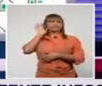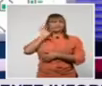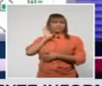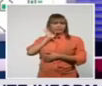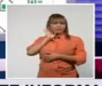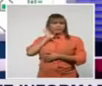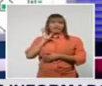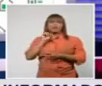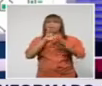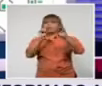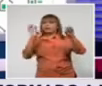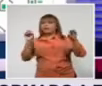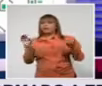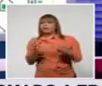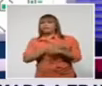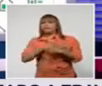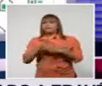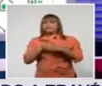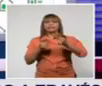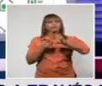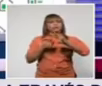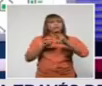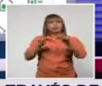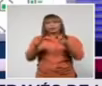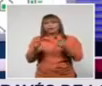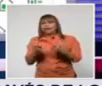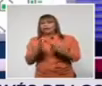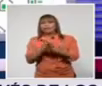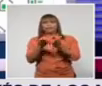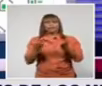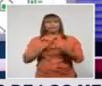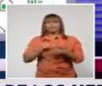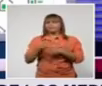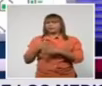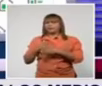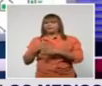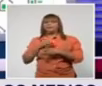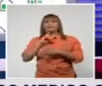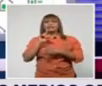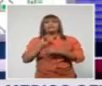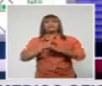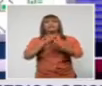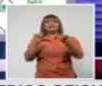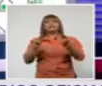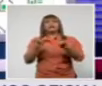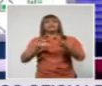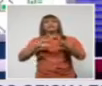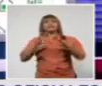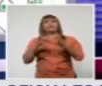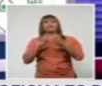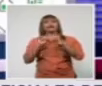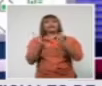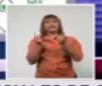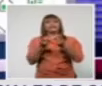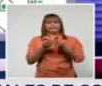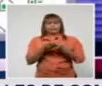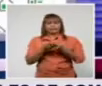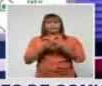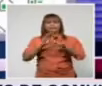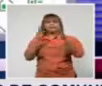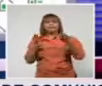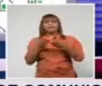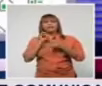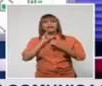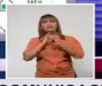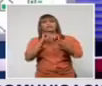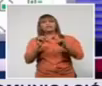en varias emisoras, varias televisoras, en varios medios de prensa, para decirlo de manera general, de todo el mundo. La noticia de que